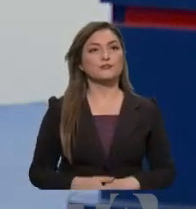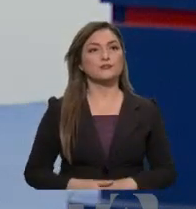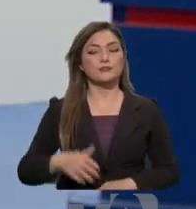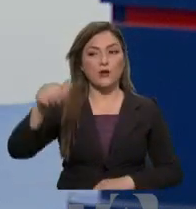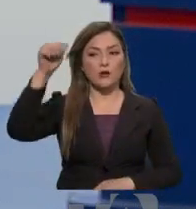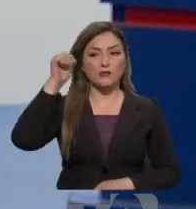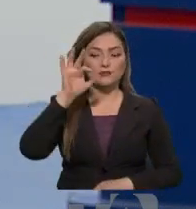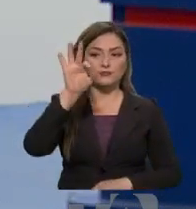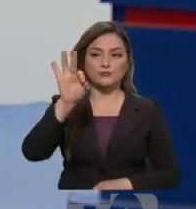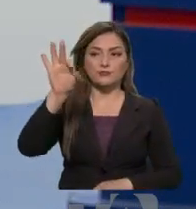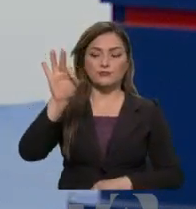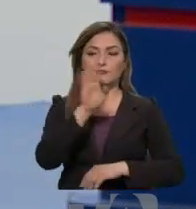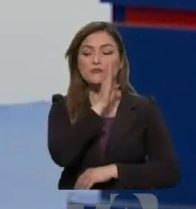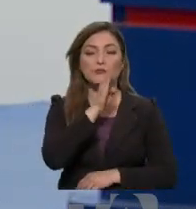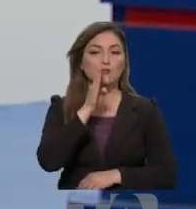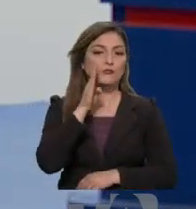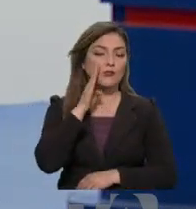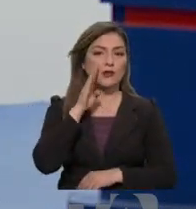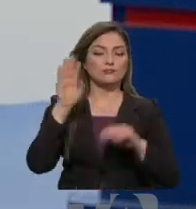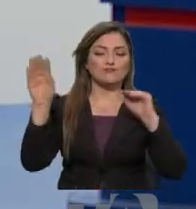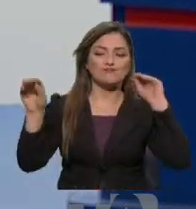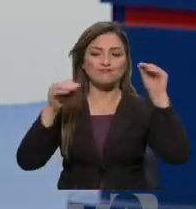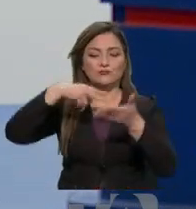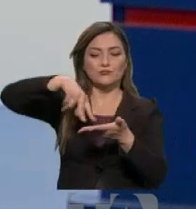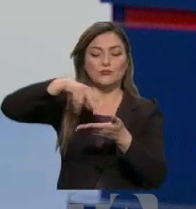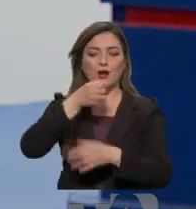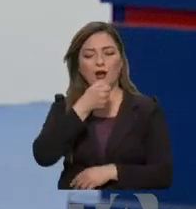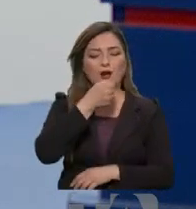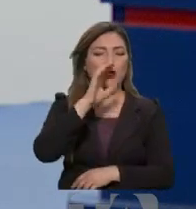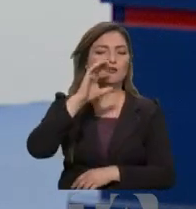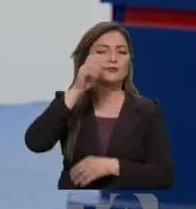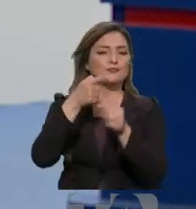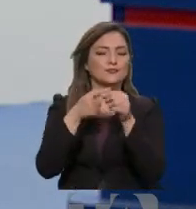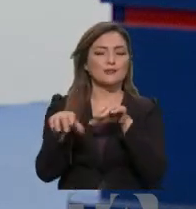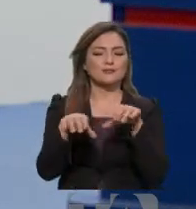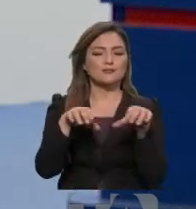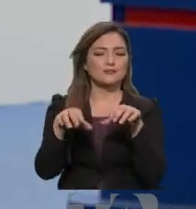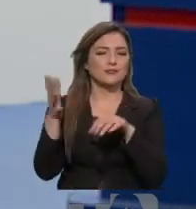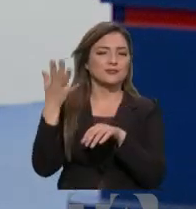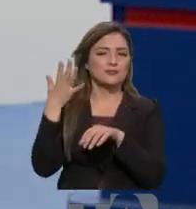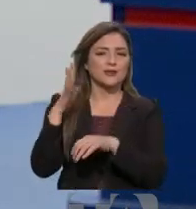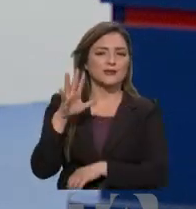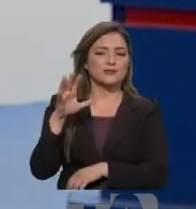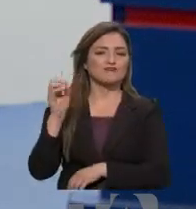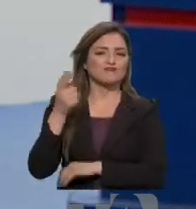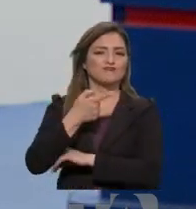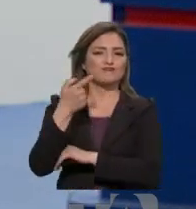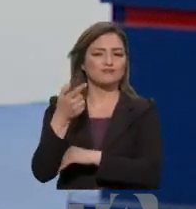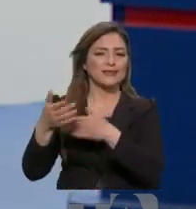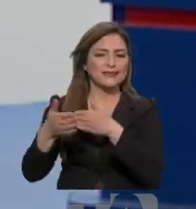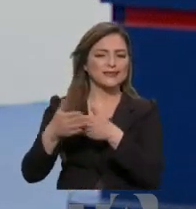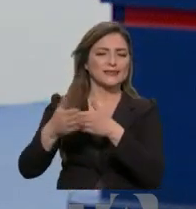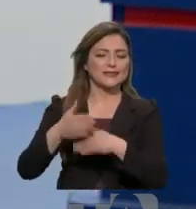ayer, 99 bares, discotecas y karaokes de Quito retomaron sus actividades tras más de 500 días cerrados por la